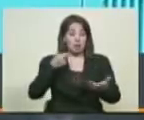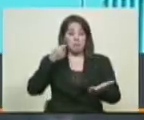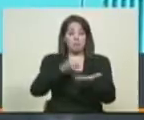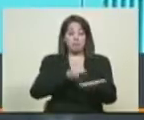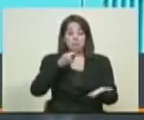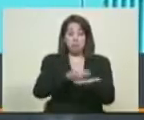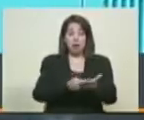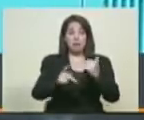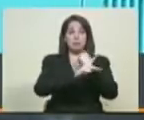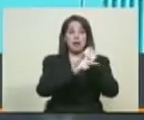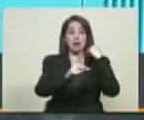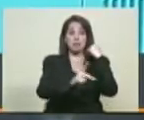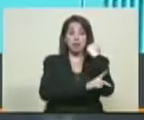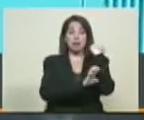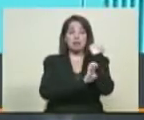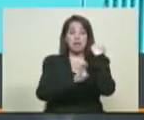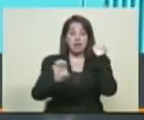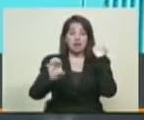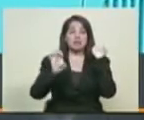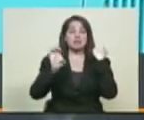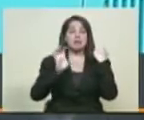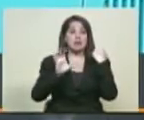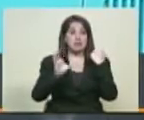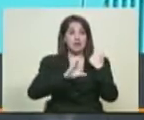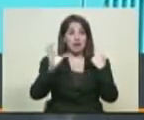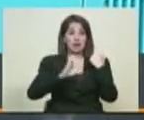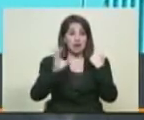para el Parque del Este de Caracas de